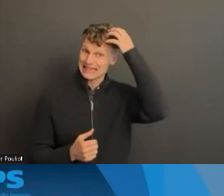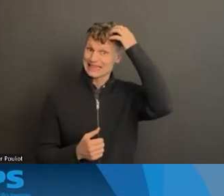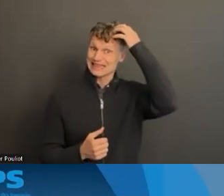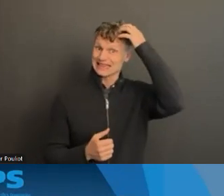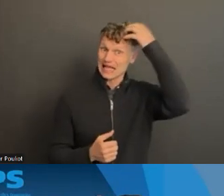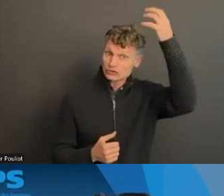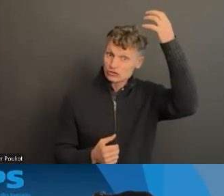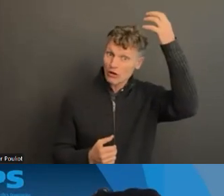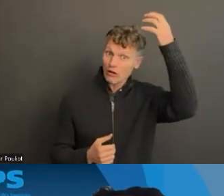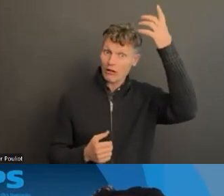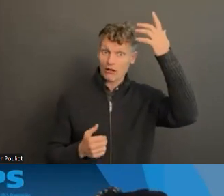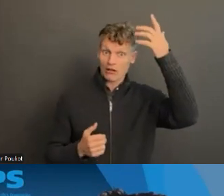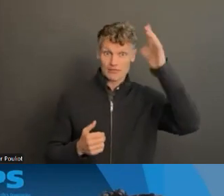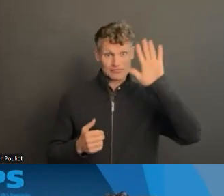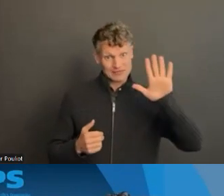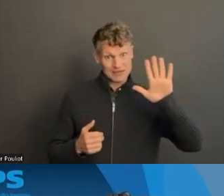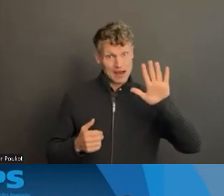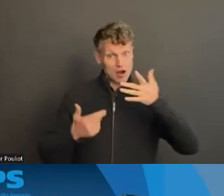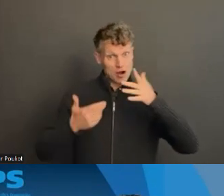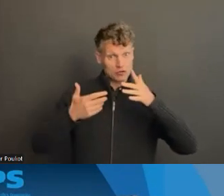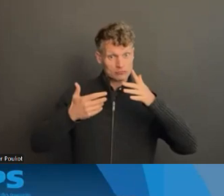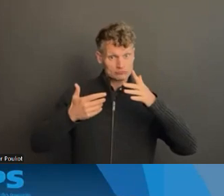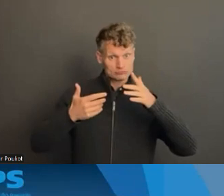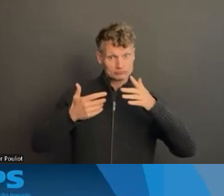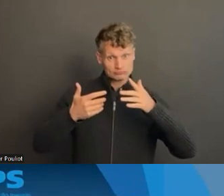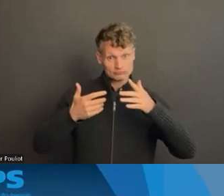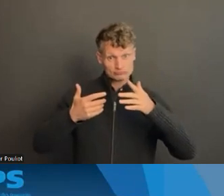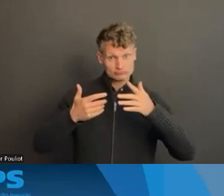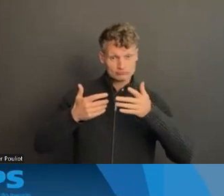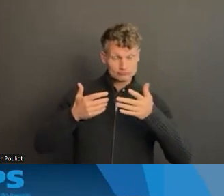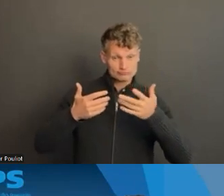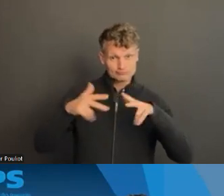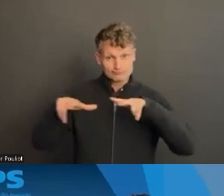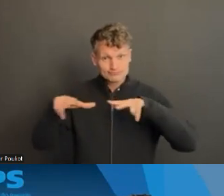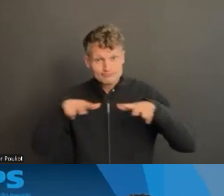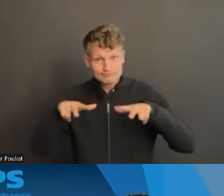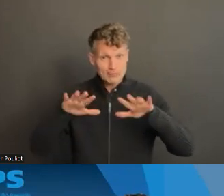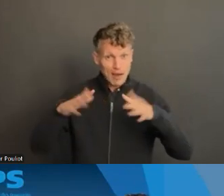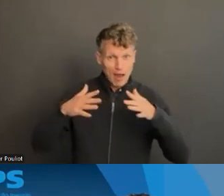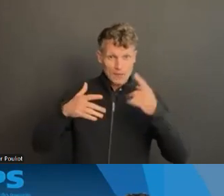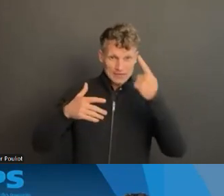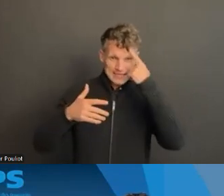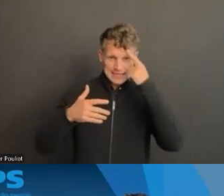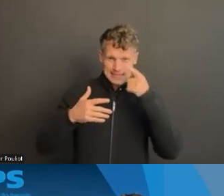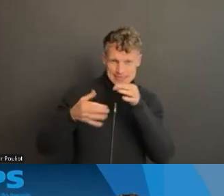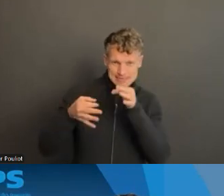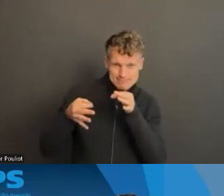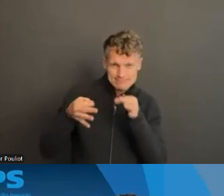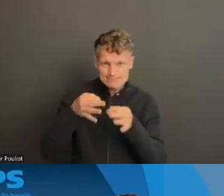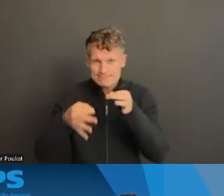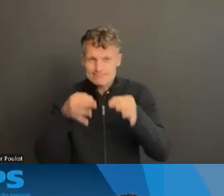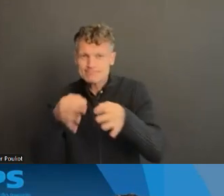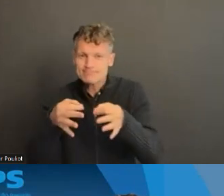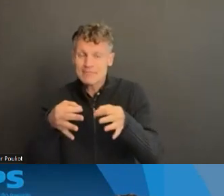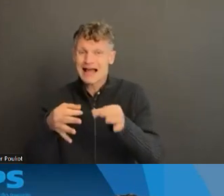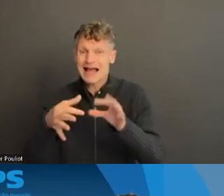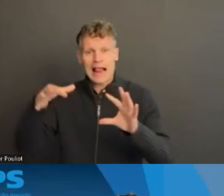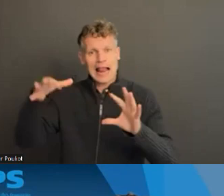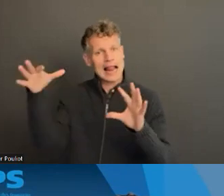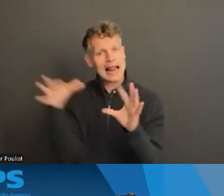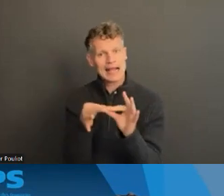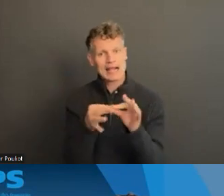son determinadas socialmente, basándonos en la hipótesis de que estas enfermedades están sucediendo